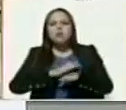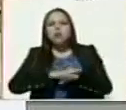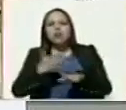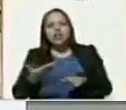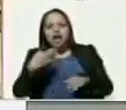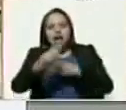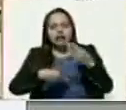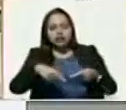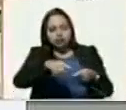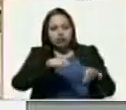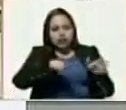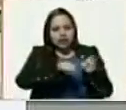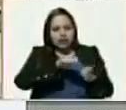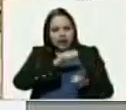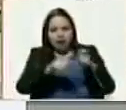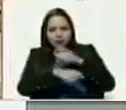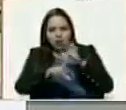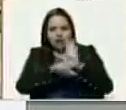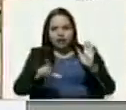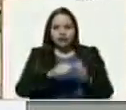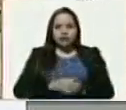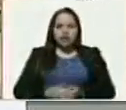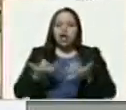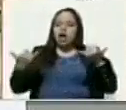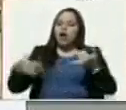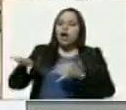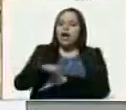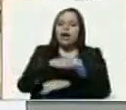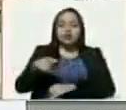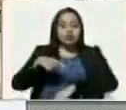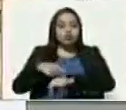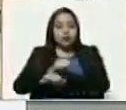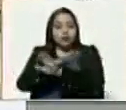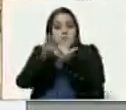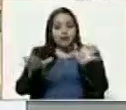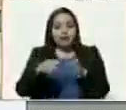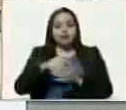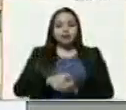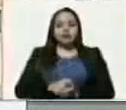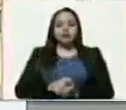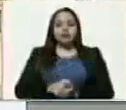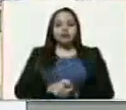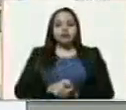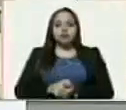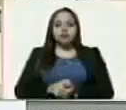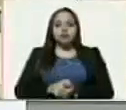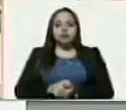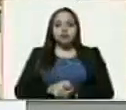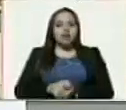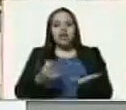ley. Vamos con un tema musical a esta hora de la mañana. Vamos con Murat, Cuando Nadie Me Ve.